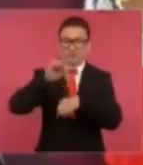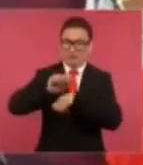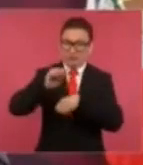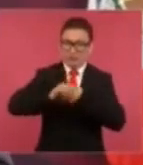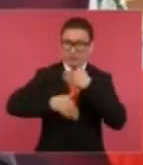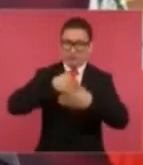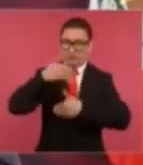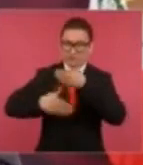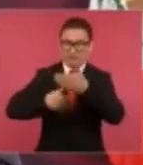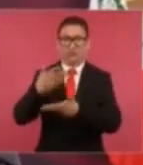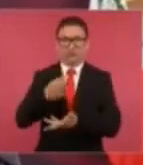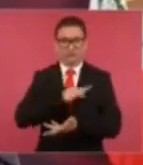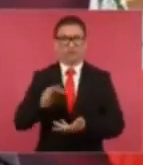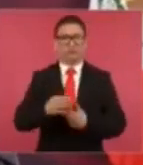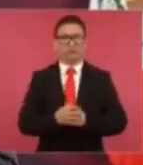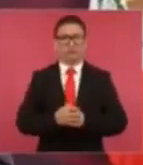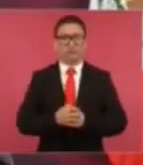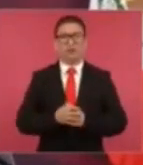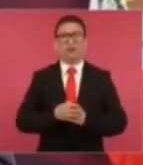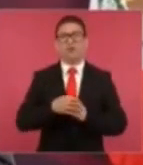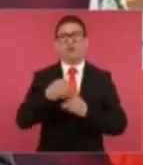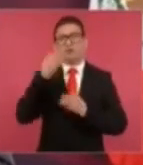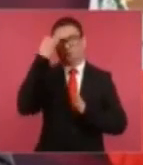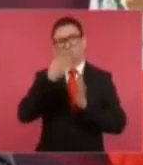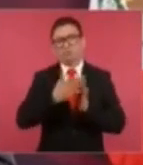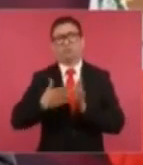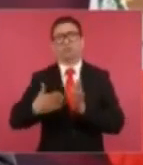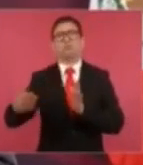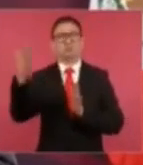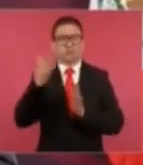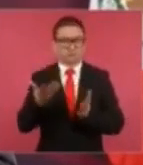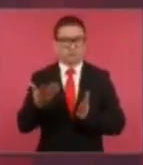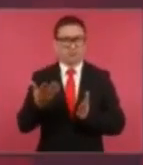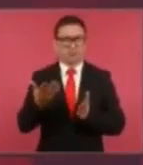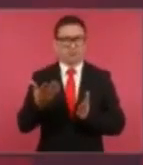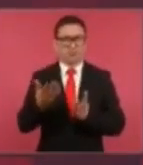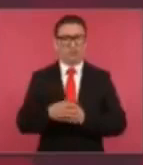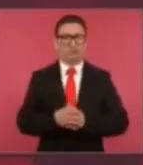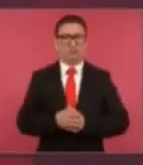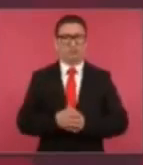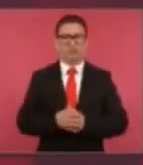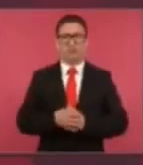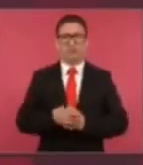salir adelante en el mediano y largo plazo, no hicieron nada.